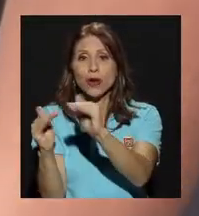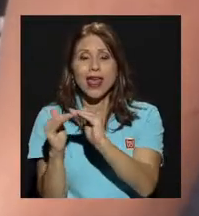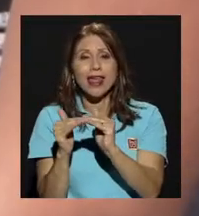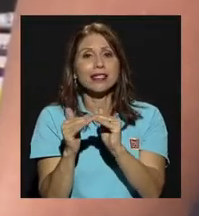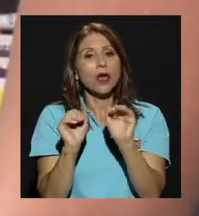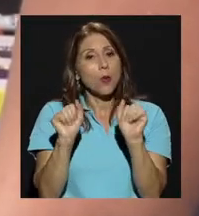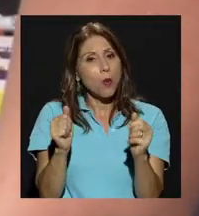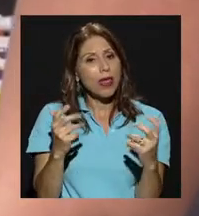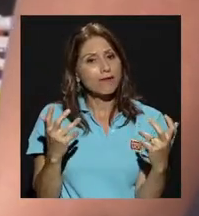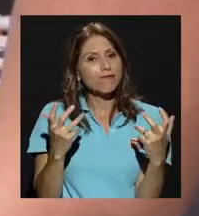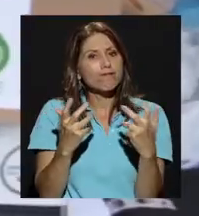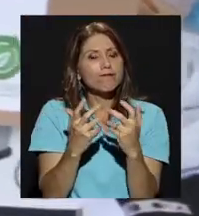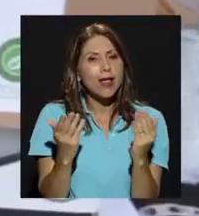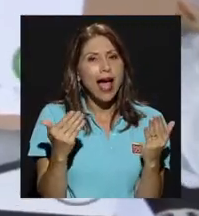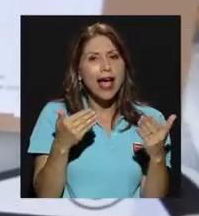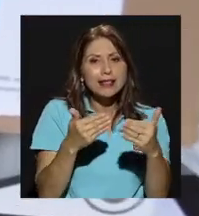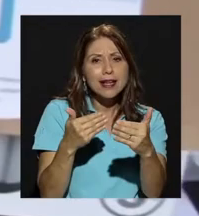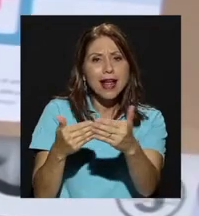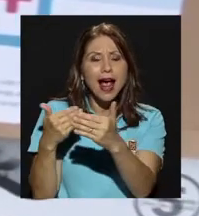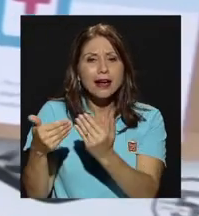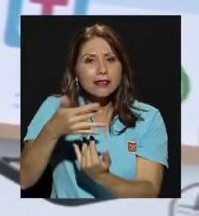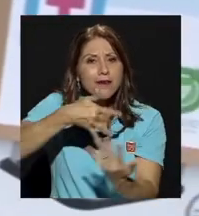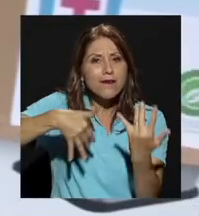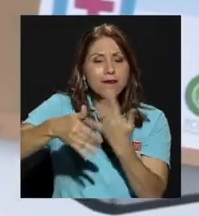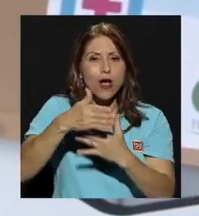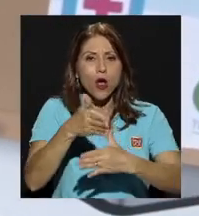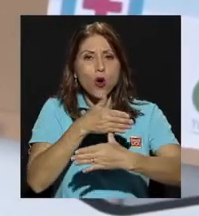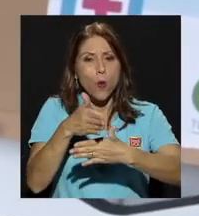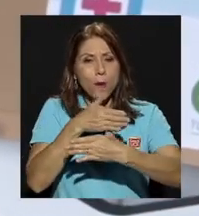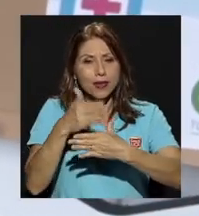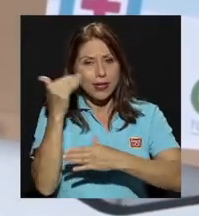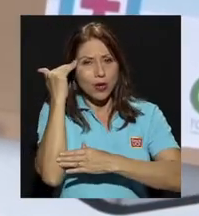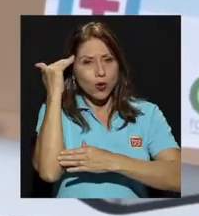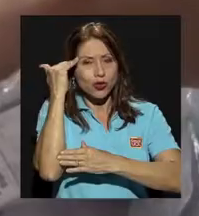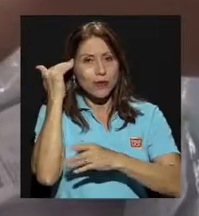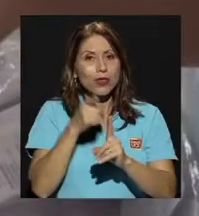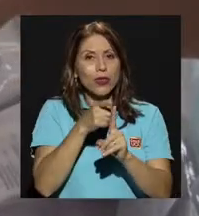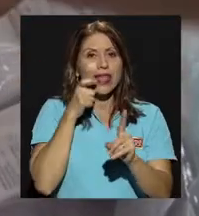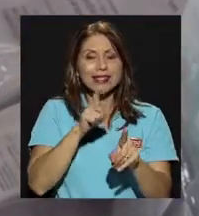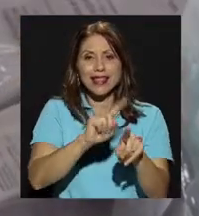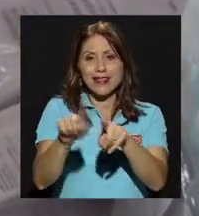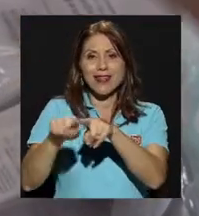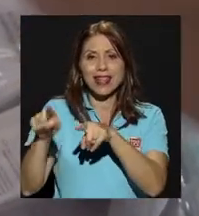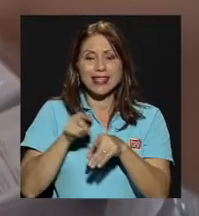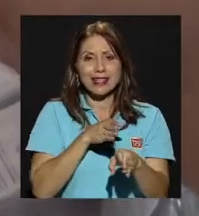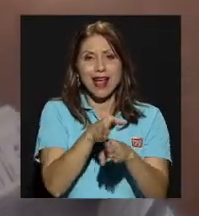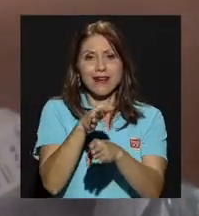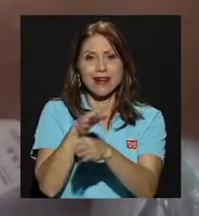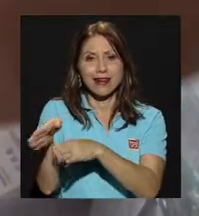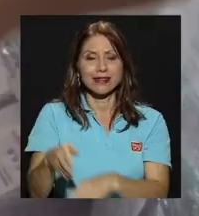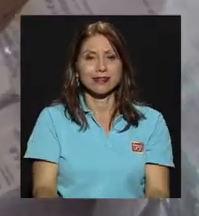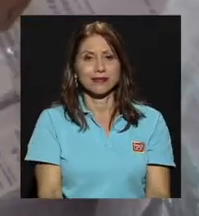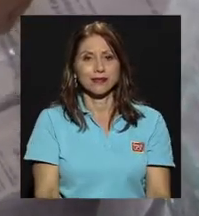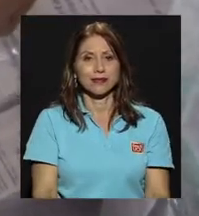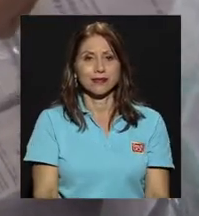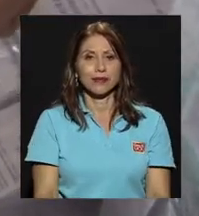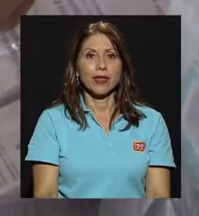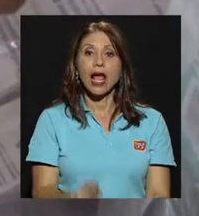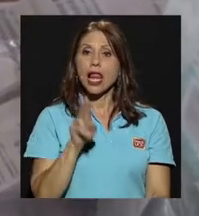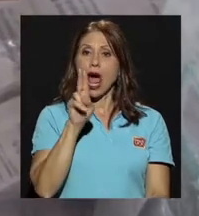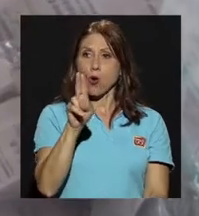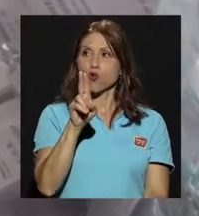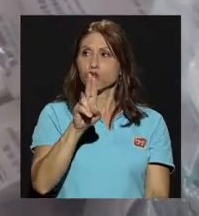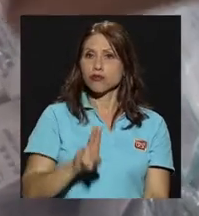de actividades como esta y compartir así el conocimiento que se genera desde las diferentes carreras. La